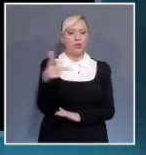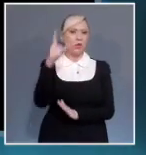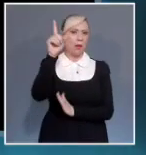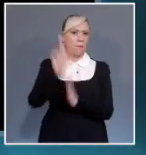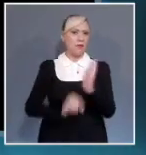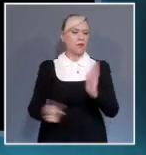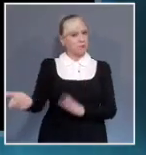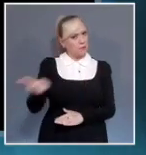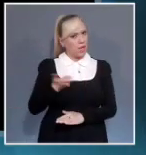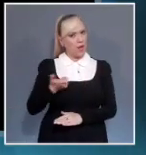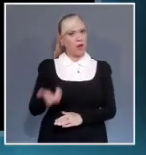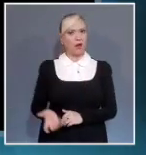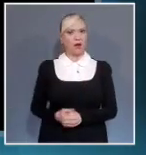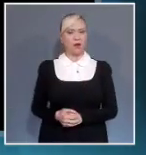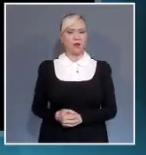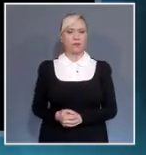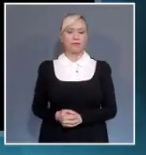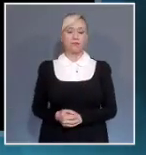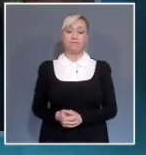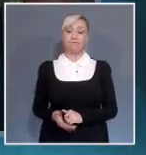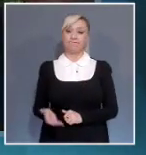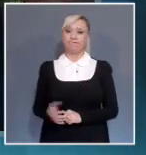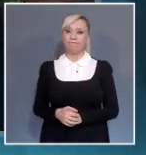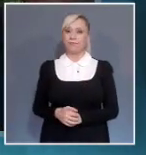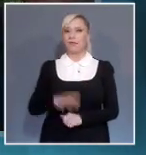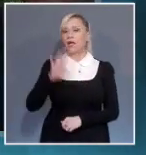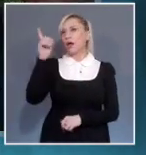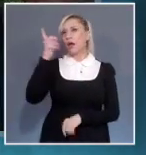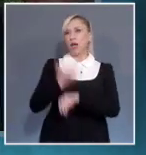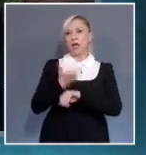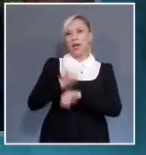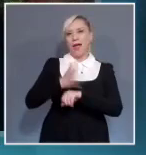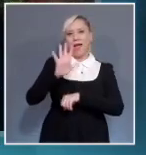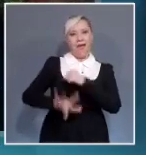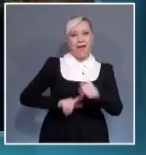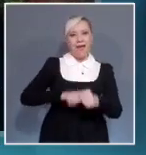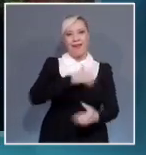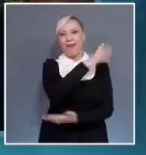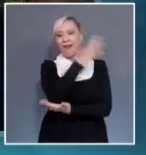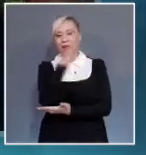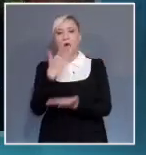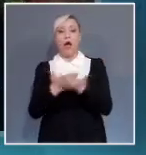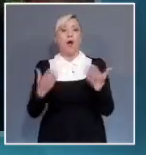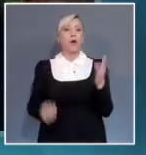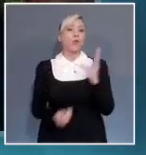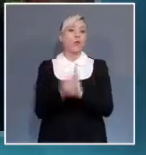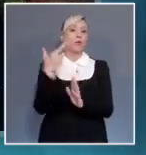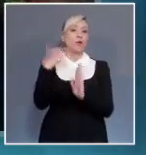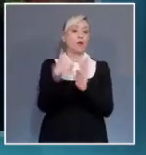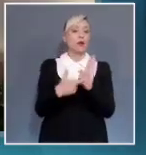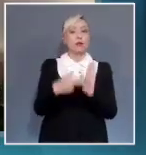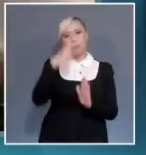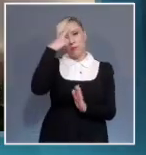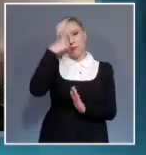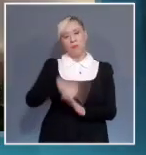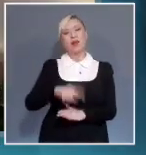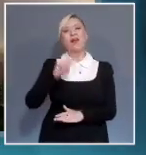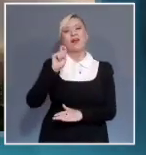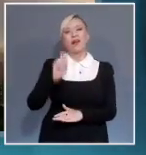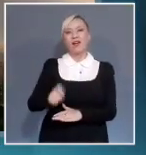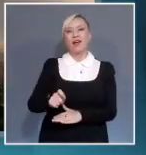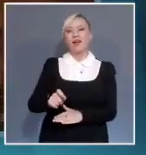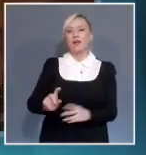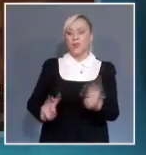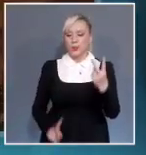La Agencia de Protección Ambiental de Estados Unidos propone las primeras regulaciones contra la contaminación por efecto invernadero de las